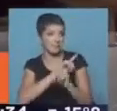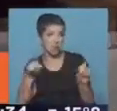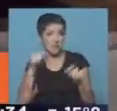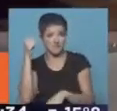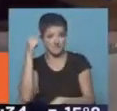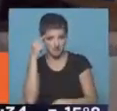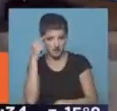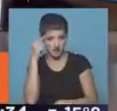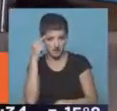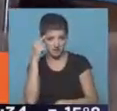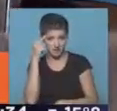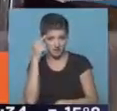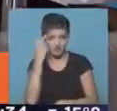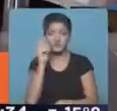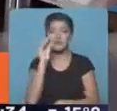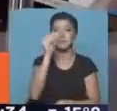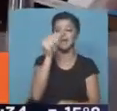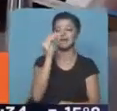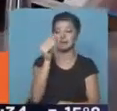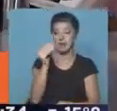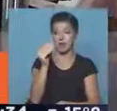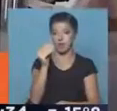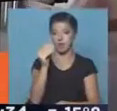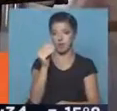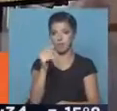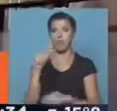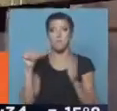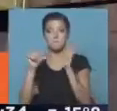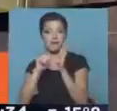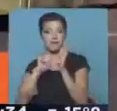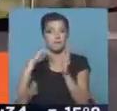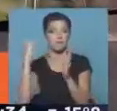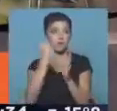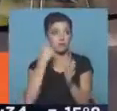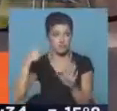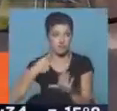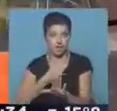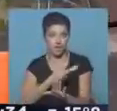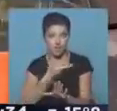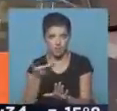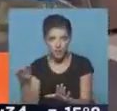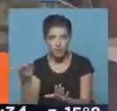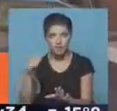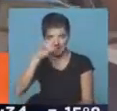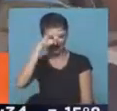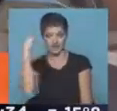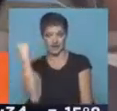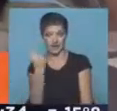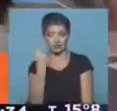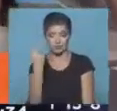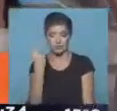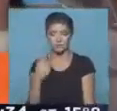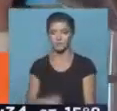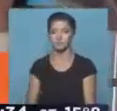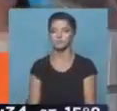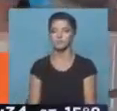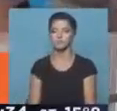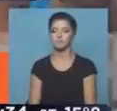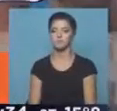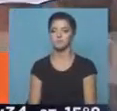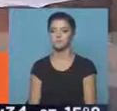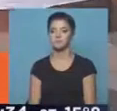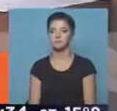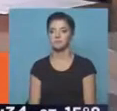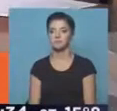el corrimiento de Brasil como actor de peso en general, ¿no? Internacionalmente, ¿no? Bueno, Brasil